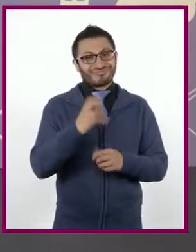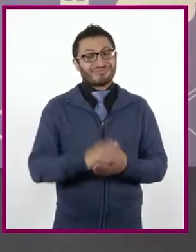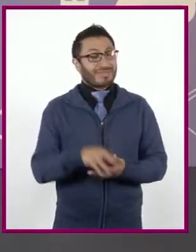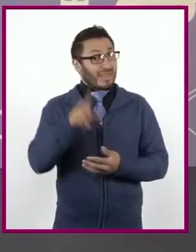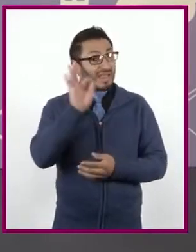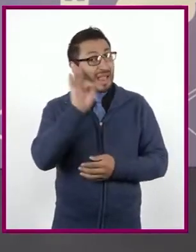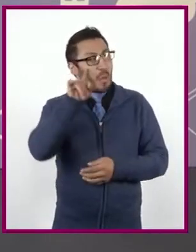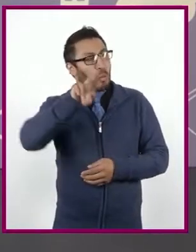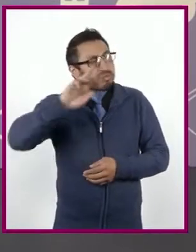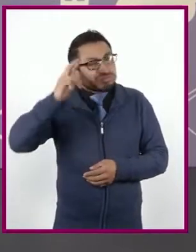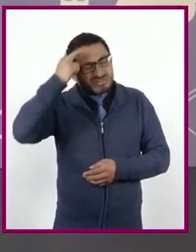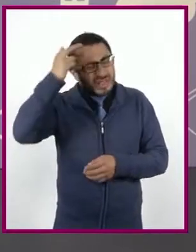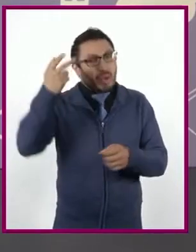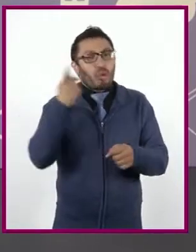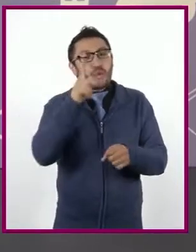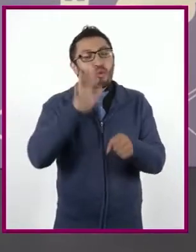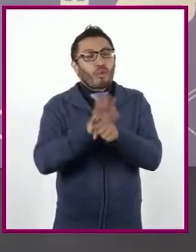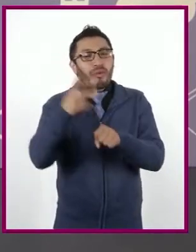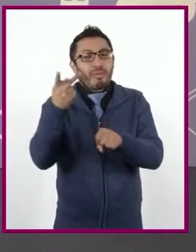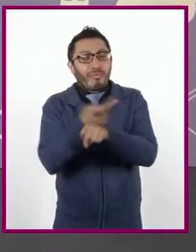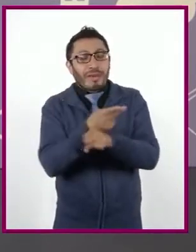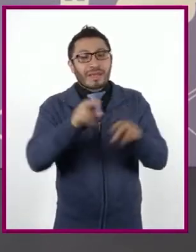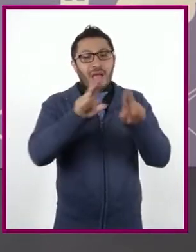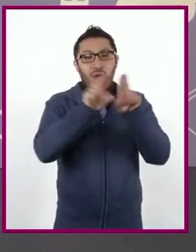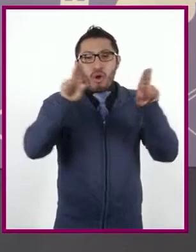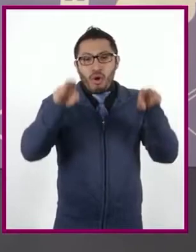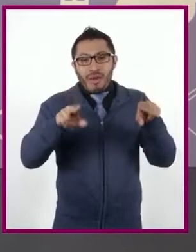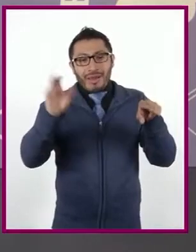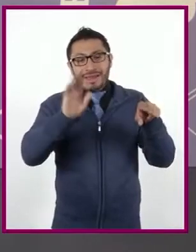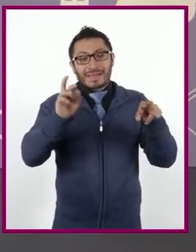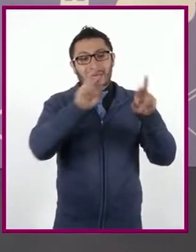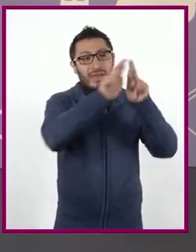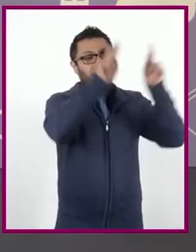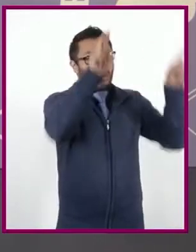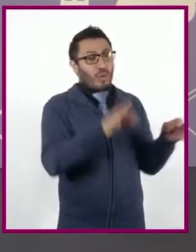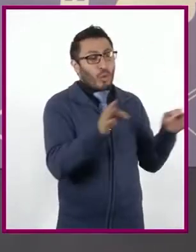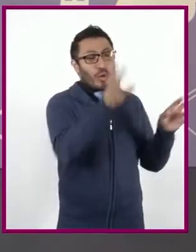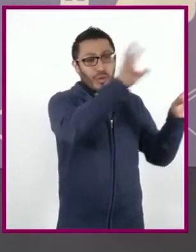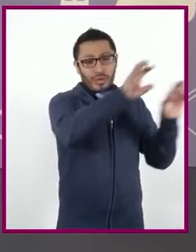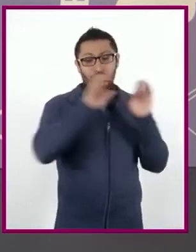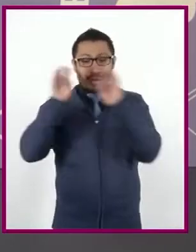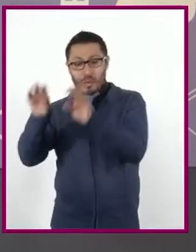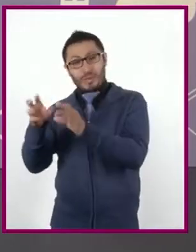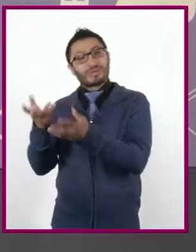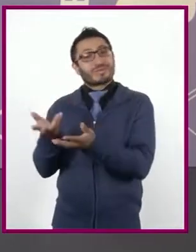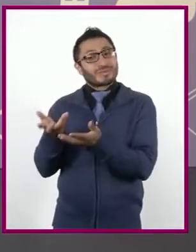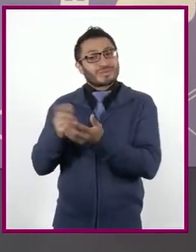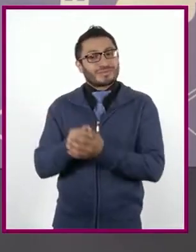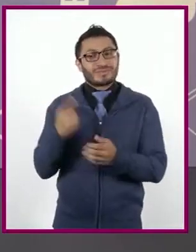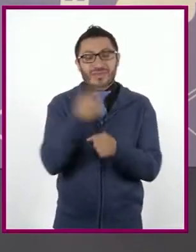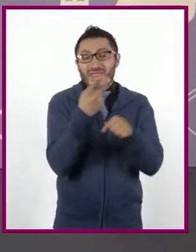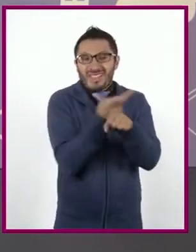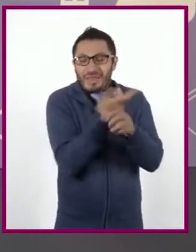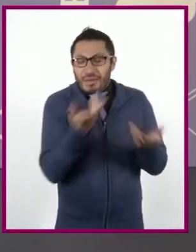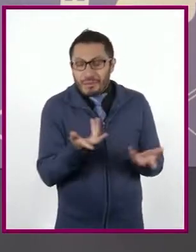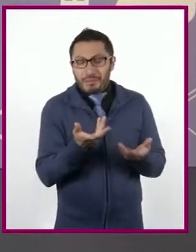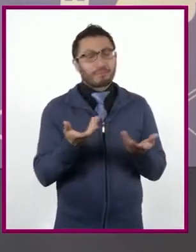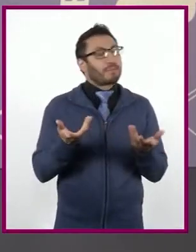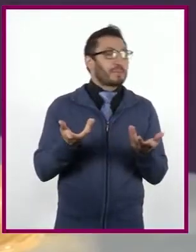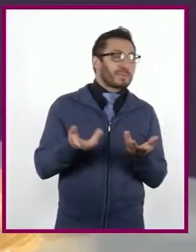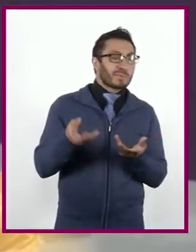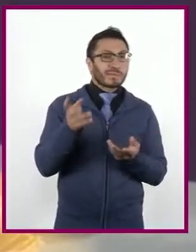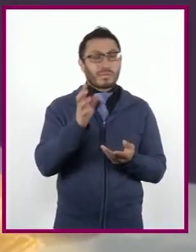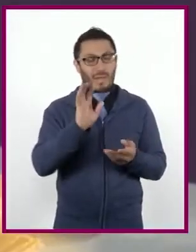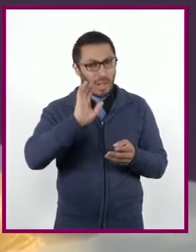¿Recuerdas qué le sucede a los hielos si los dejas fuera del congelador? ¿Te has preguntado por qué